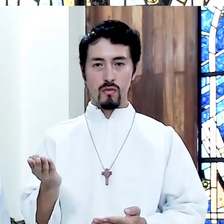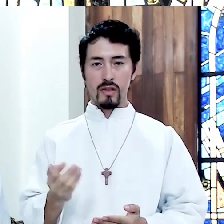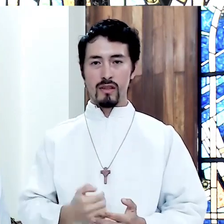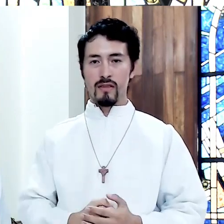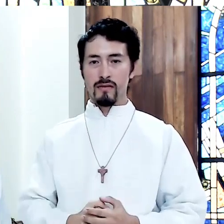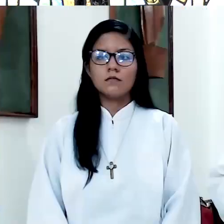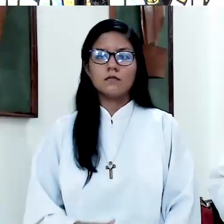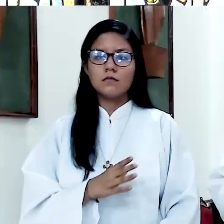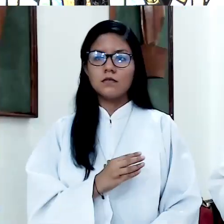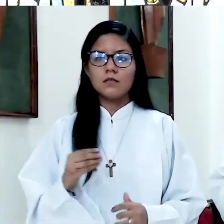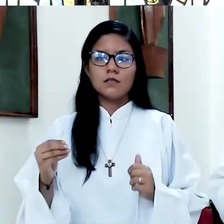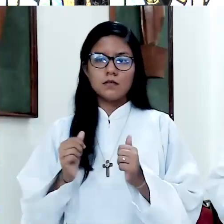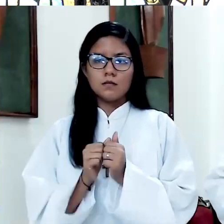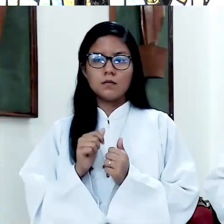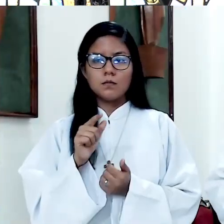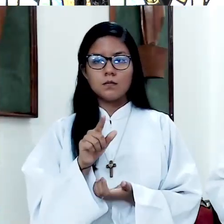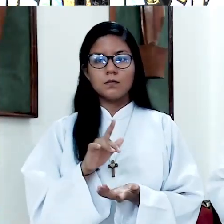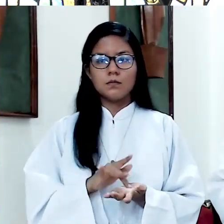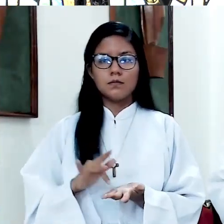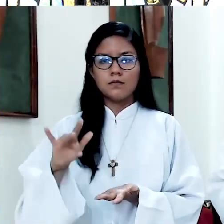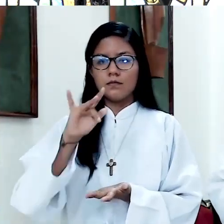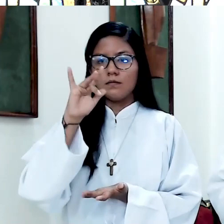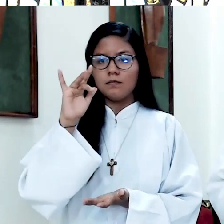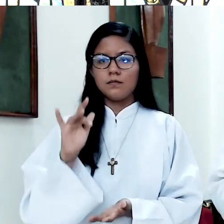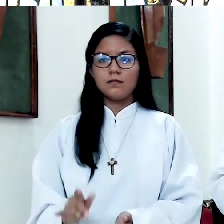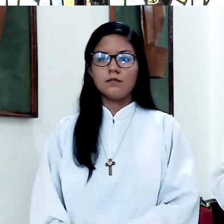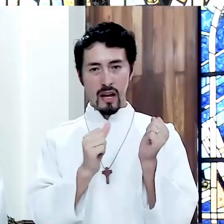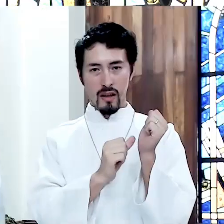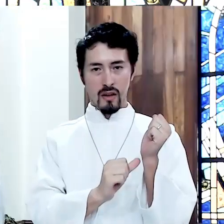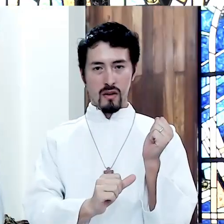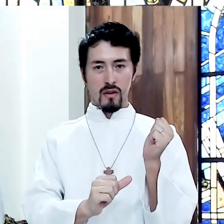ustedes. Y con tu espíritu. Queridos hermanos,